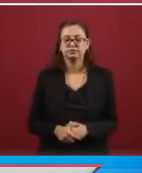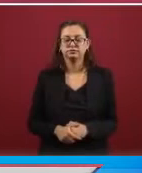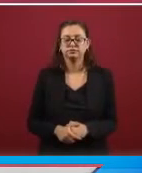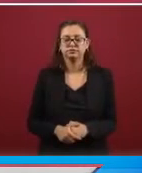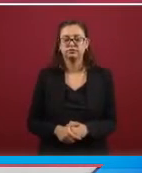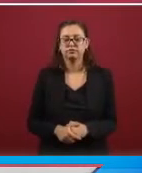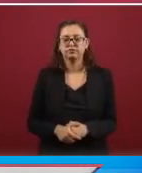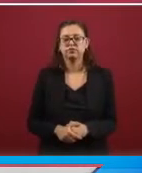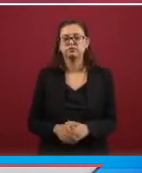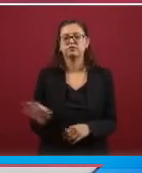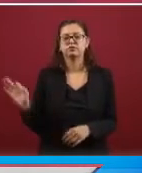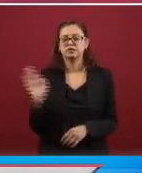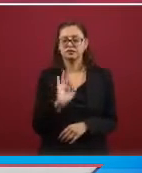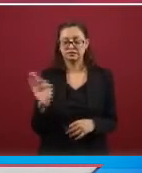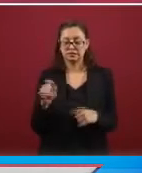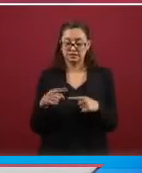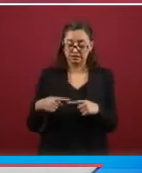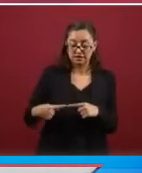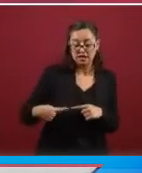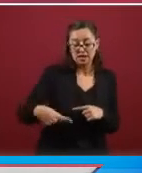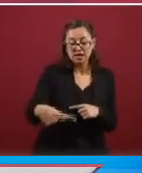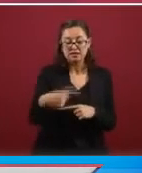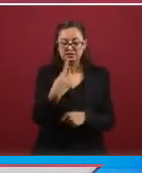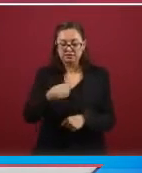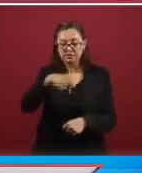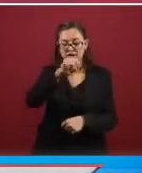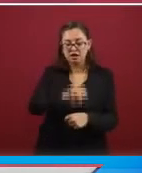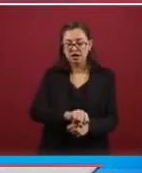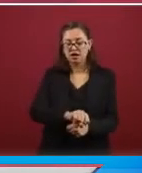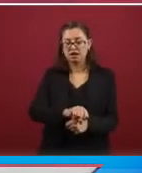que es posible que en esta semana